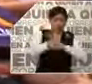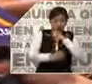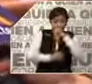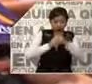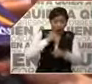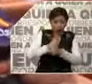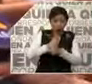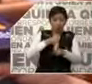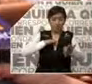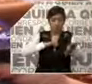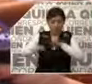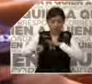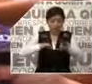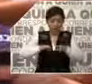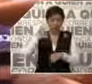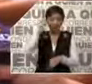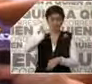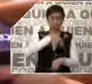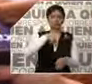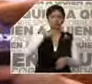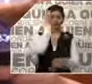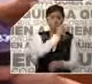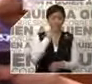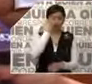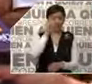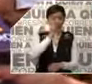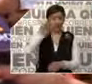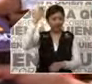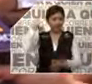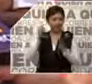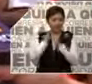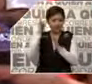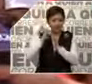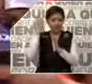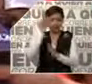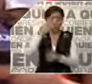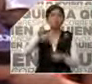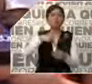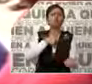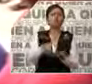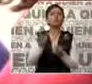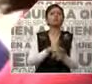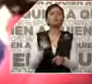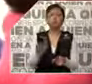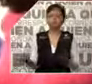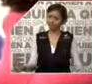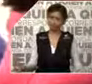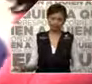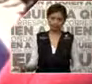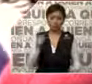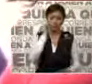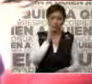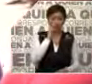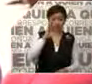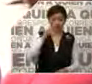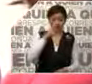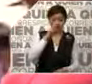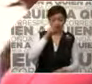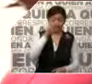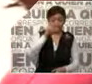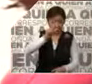trabajando. Para estar aquí en la escuela. Desde que se fundó la escuela está ella. ¿Por qué la sacaron nomás así? Porque sí. Y es que Chabelita, a pesar de sus 70